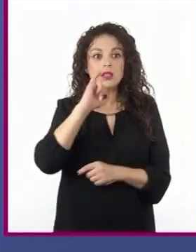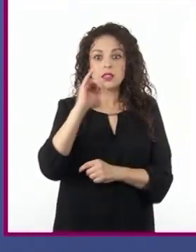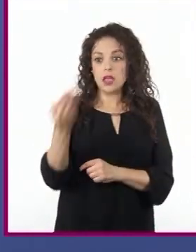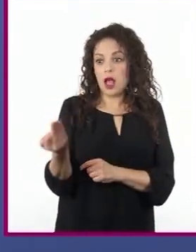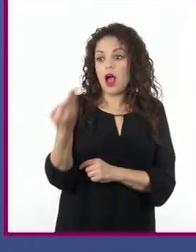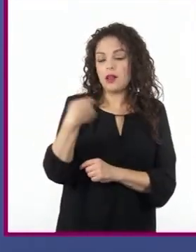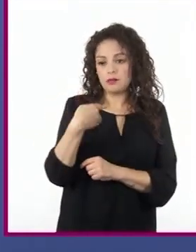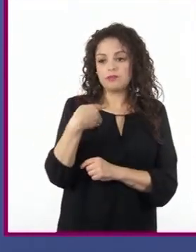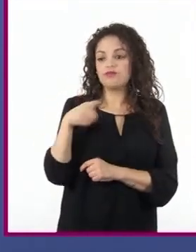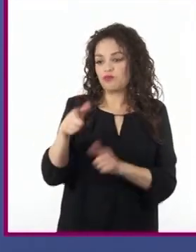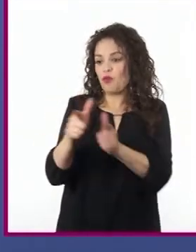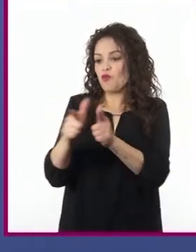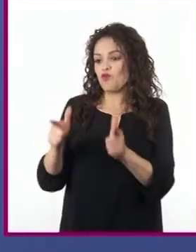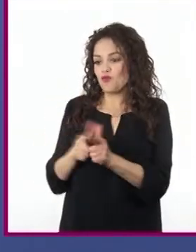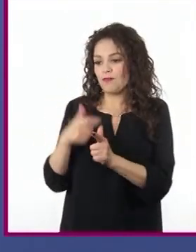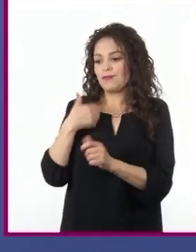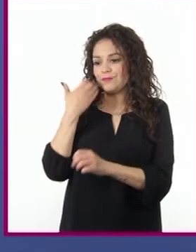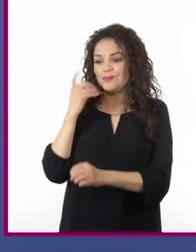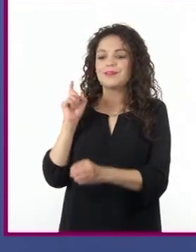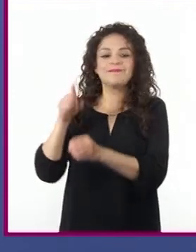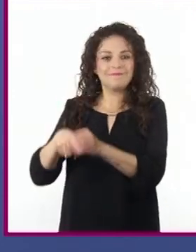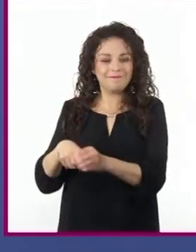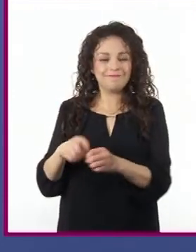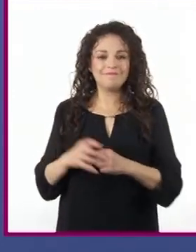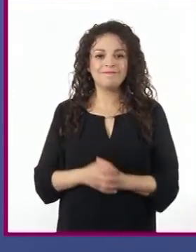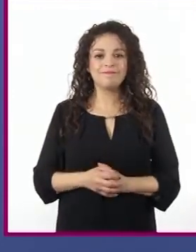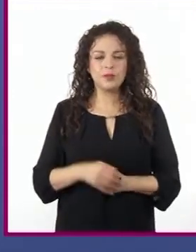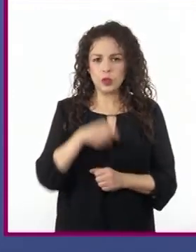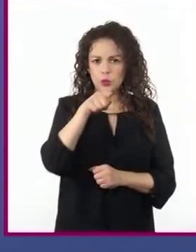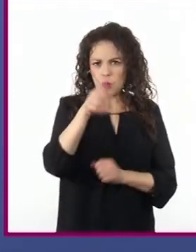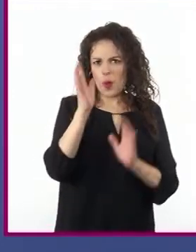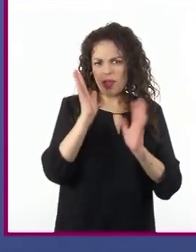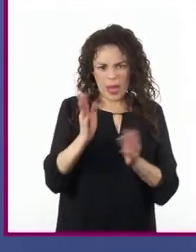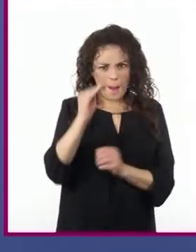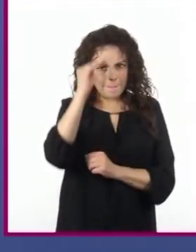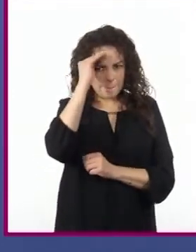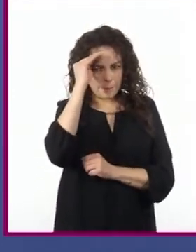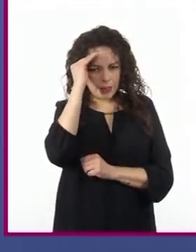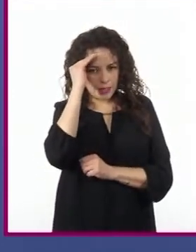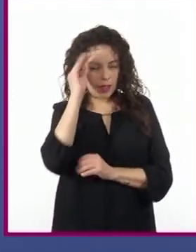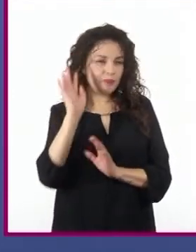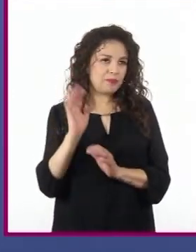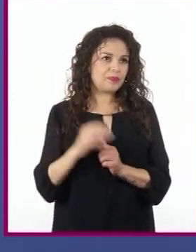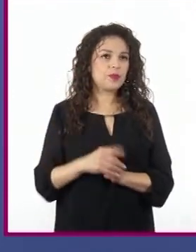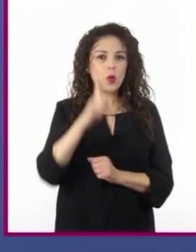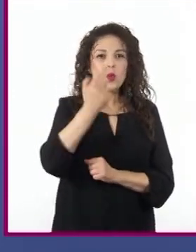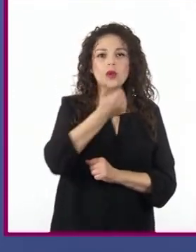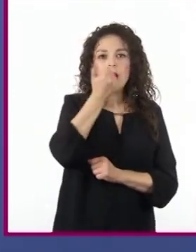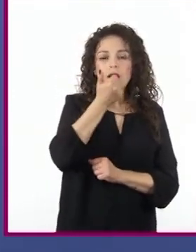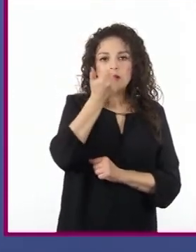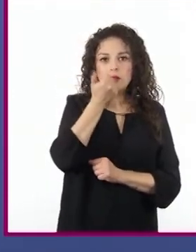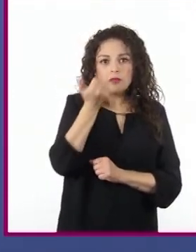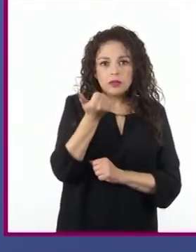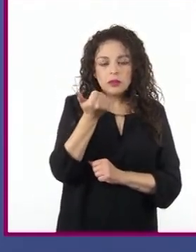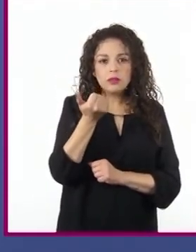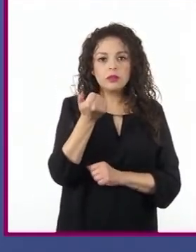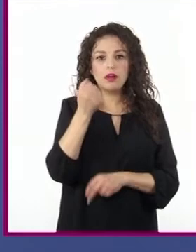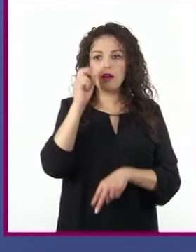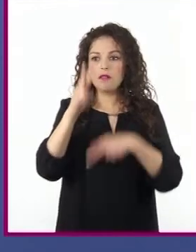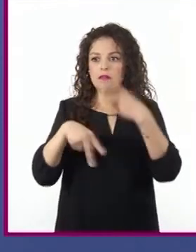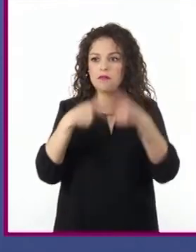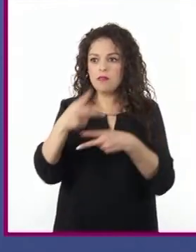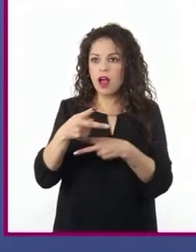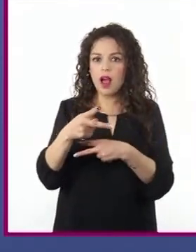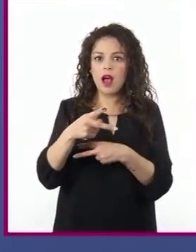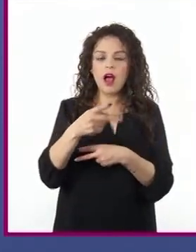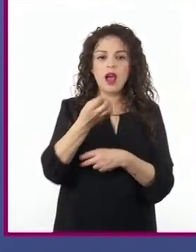un grupo de su entorno. ¿Se han puesto a pensar cómo se siente una alumna o alumno que llega de otra